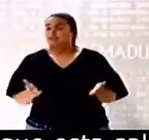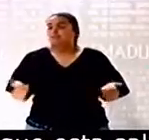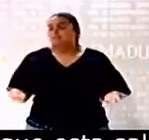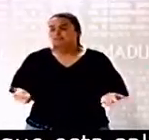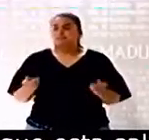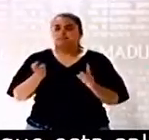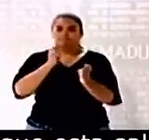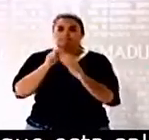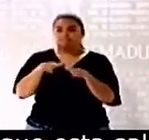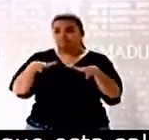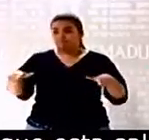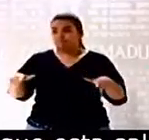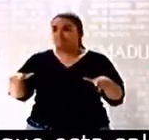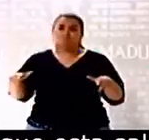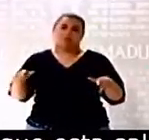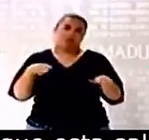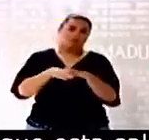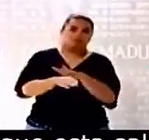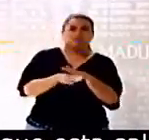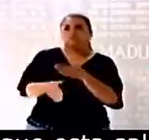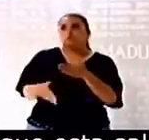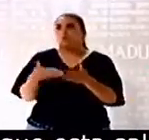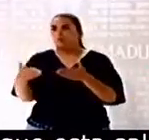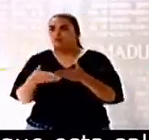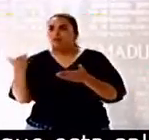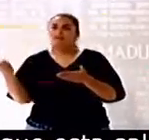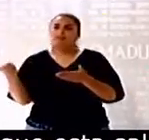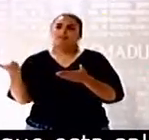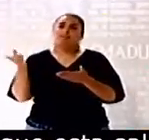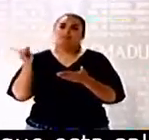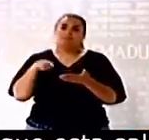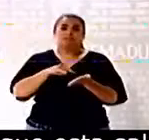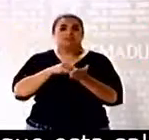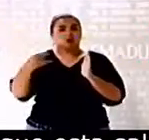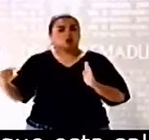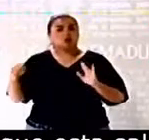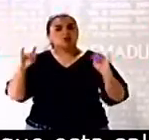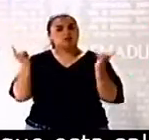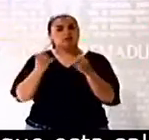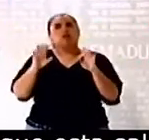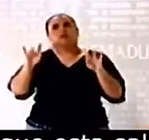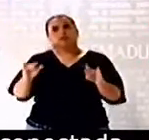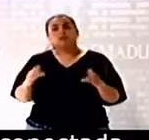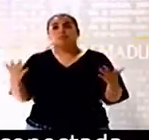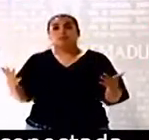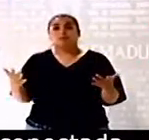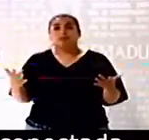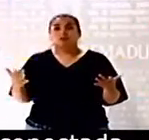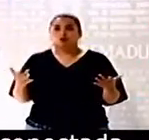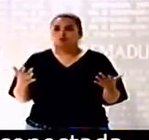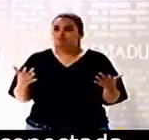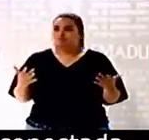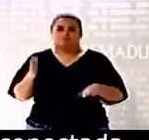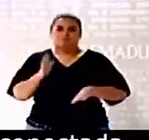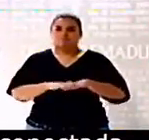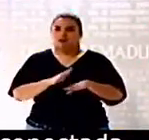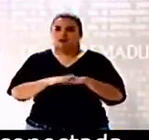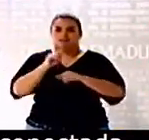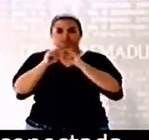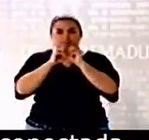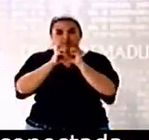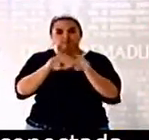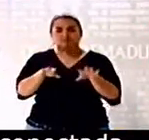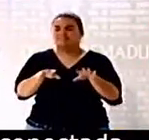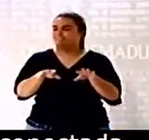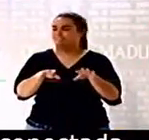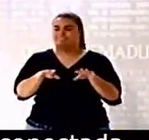es una sala de prensa accesible, moderna, conectada tecnológicamente, pero no lo era tanto para la necesidad que la